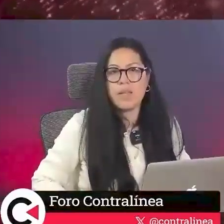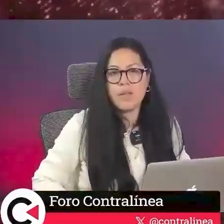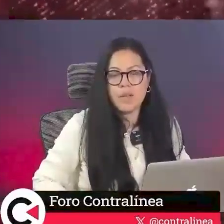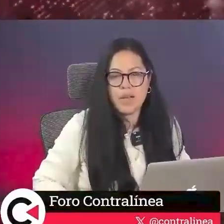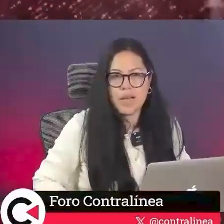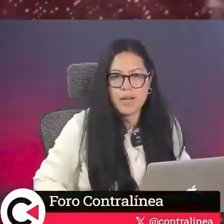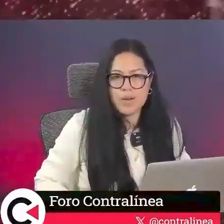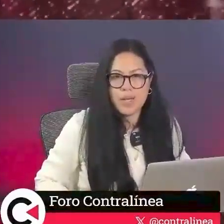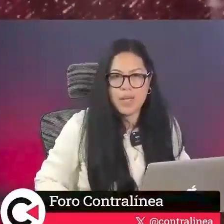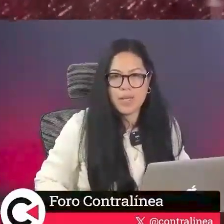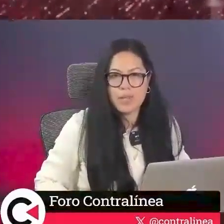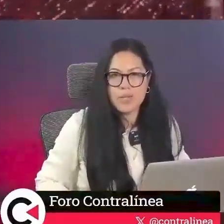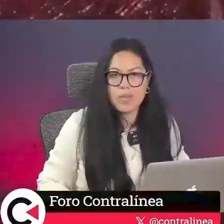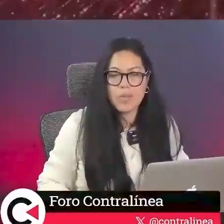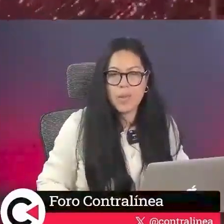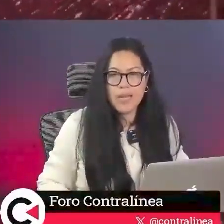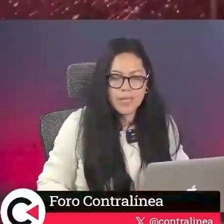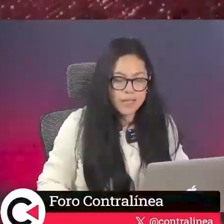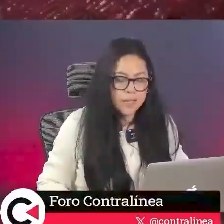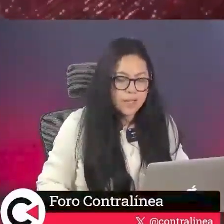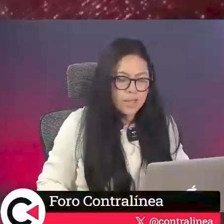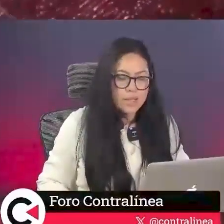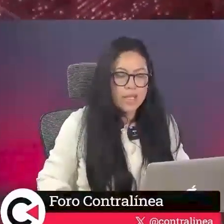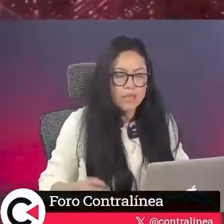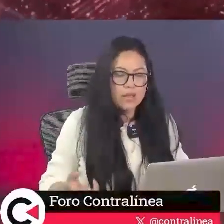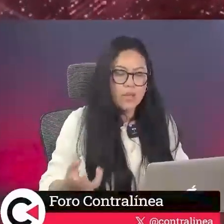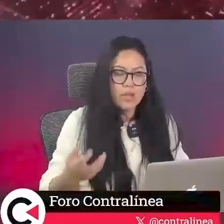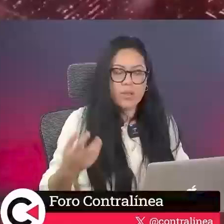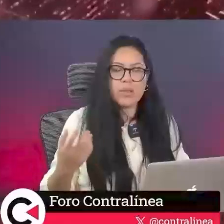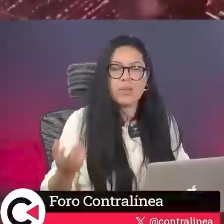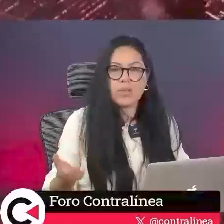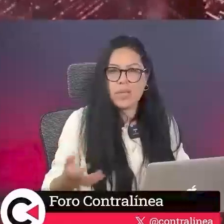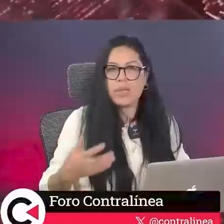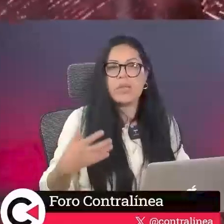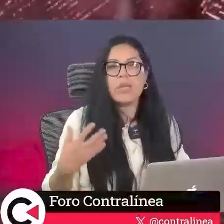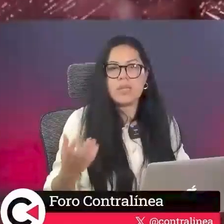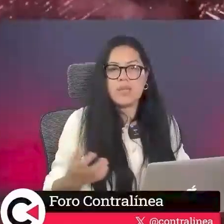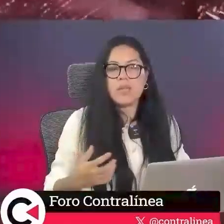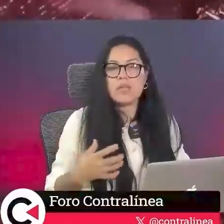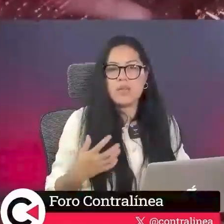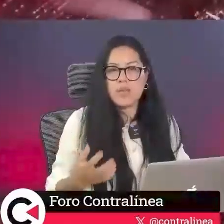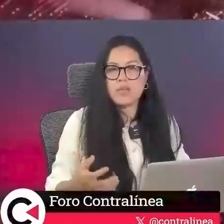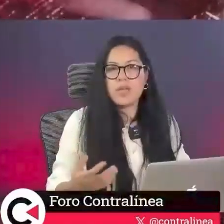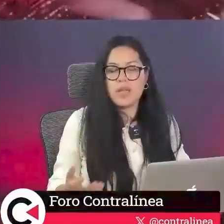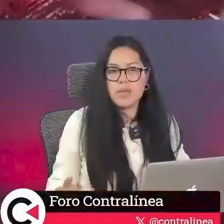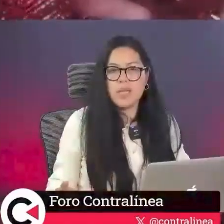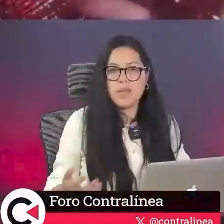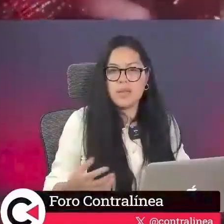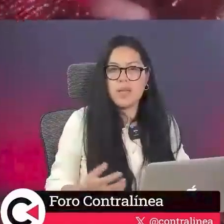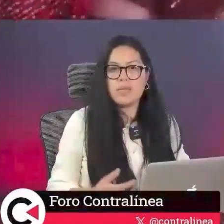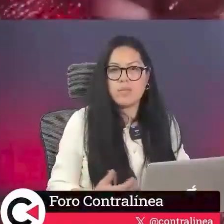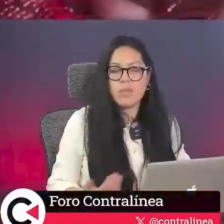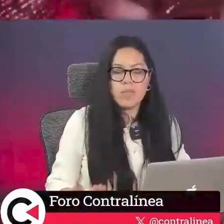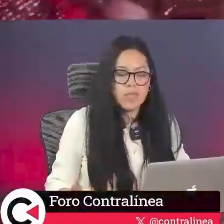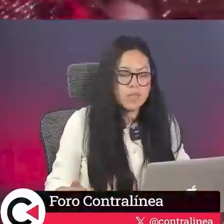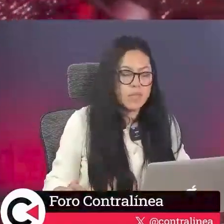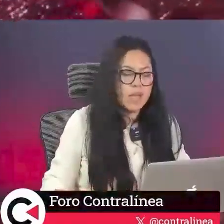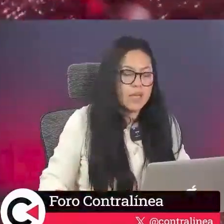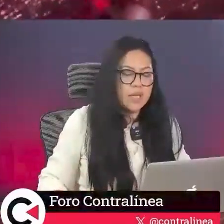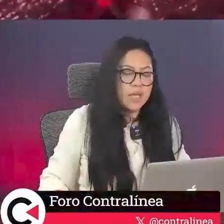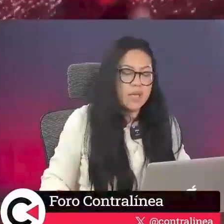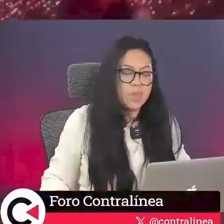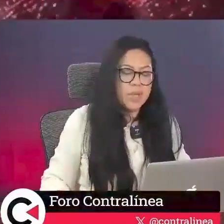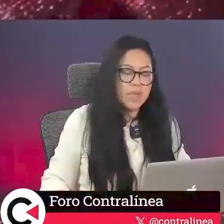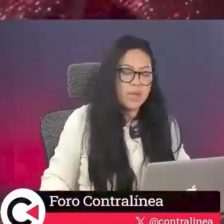política interior, a lo que hagan en nuestro país. Y eso siente Estados Unidos, que ha debilitado su